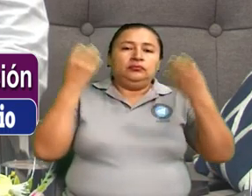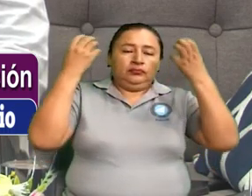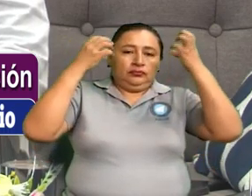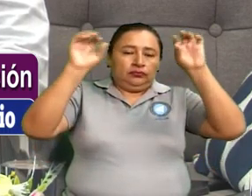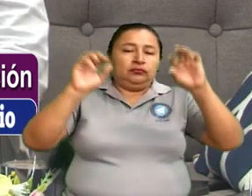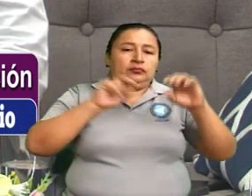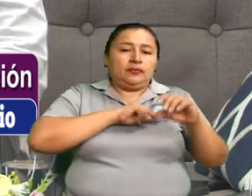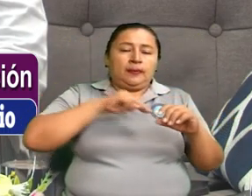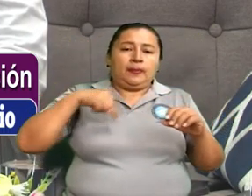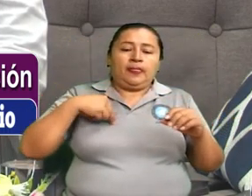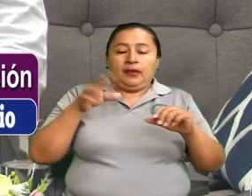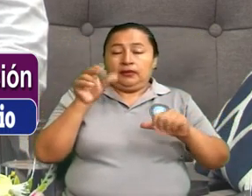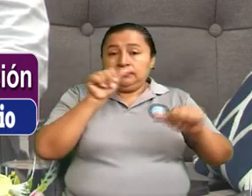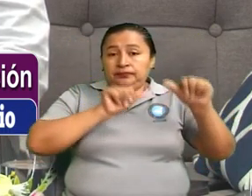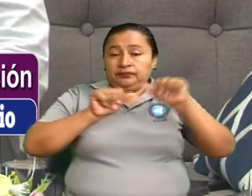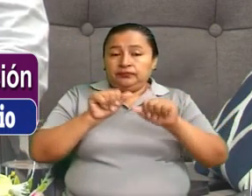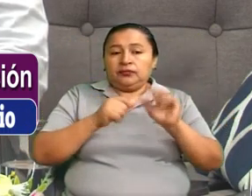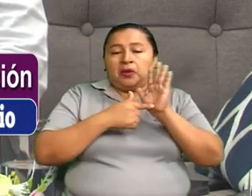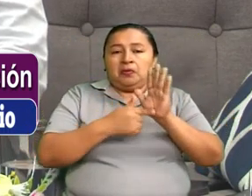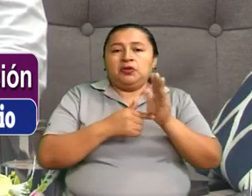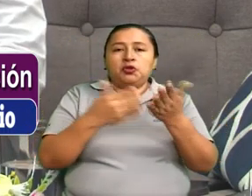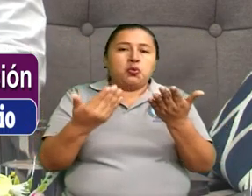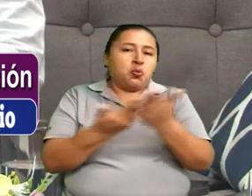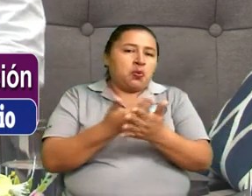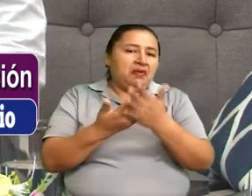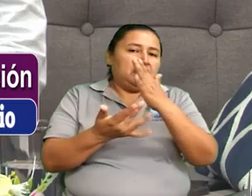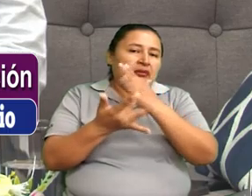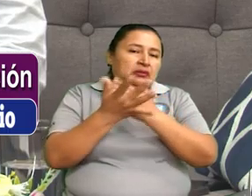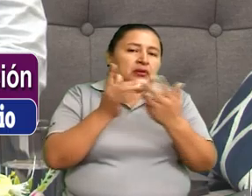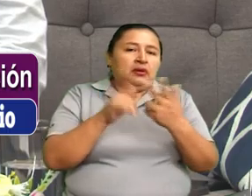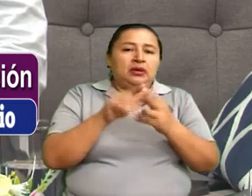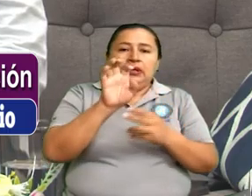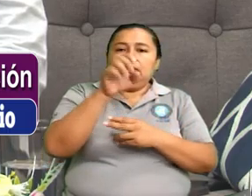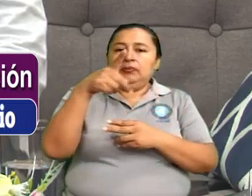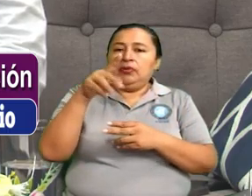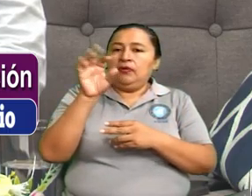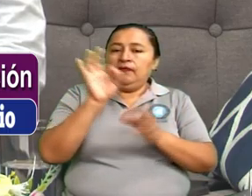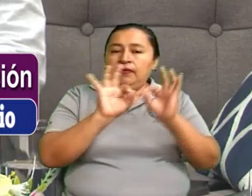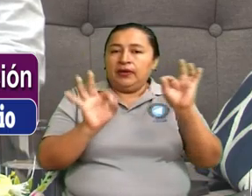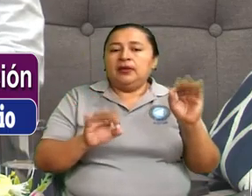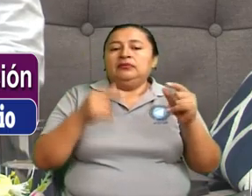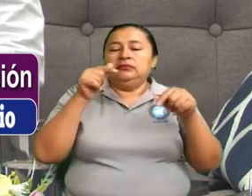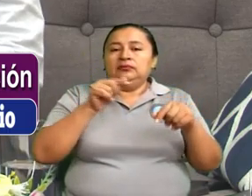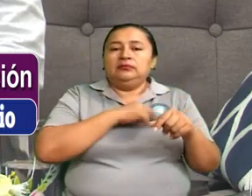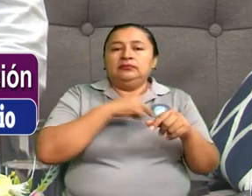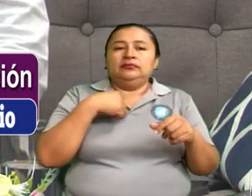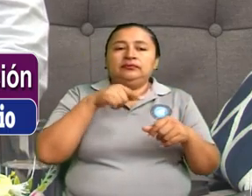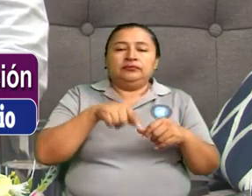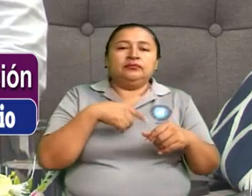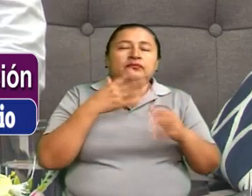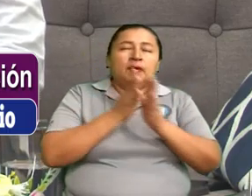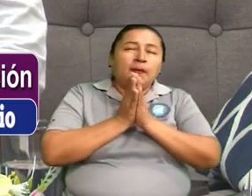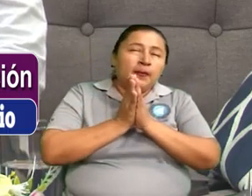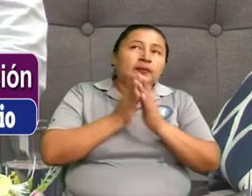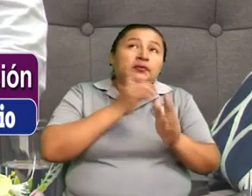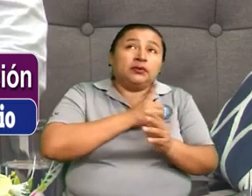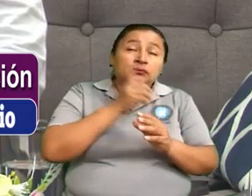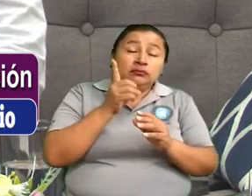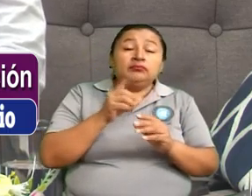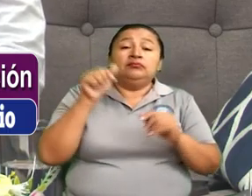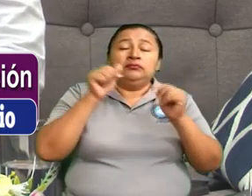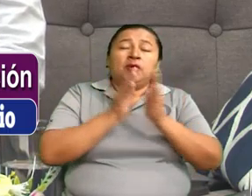de nuestro arte, de exposición de tecnología, de expoferia, y vamos a estar en esa súplica permanente a nuestro